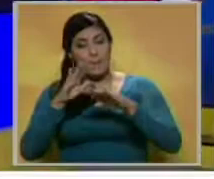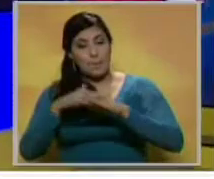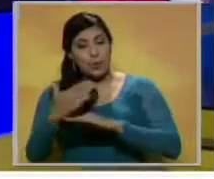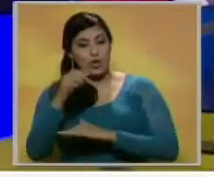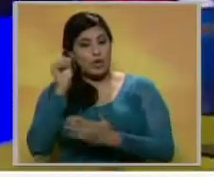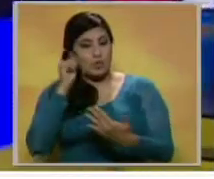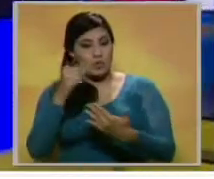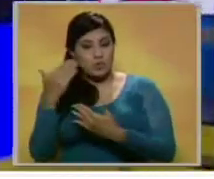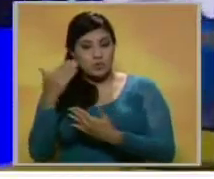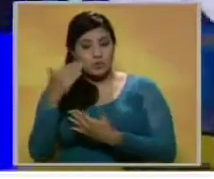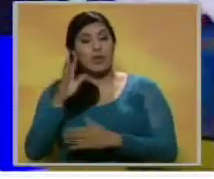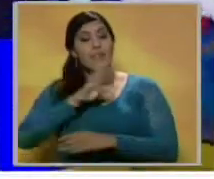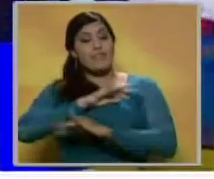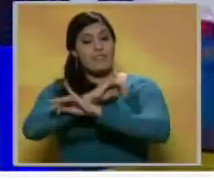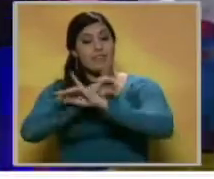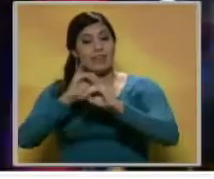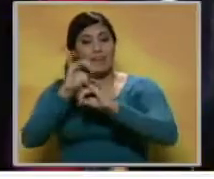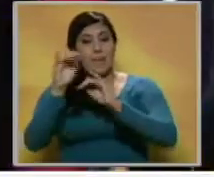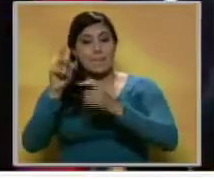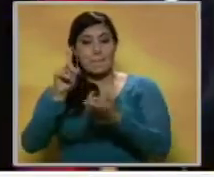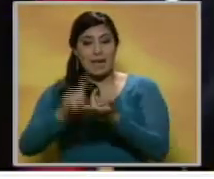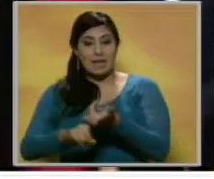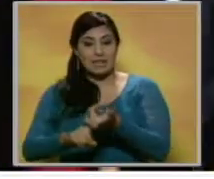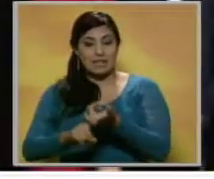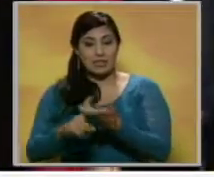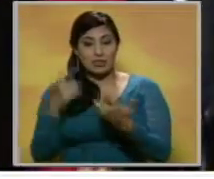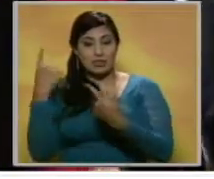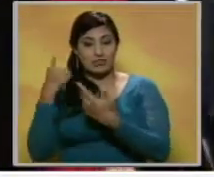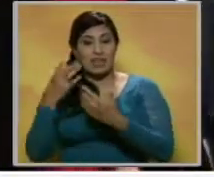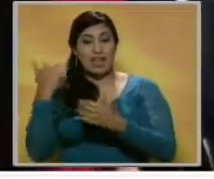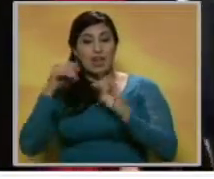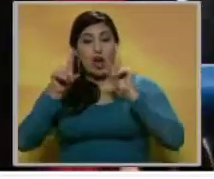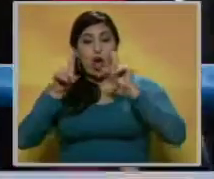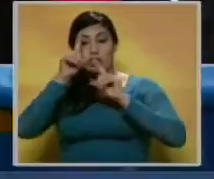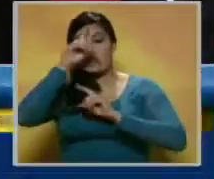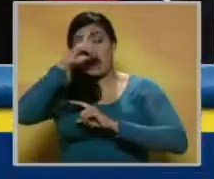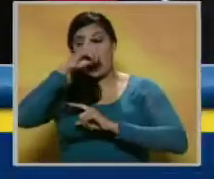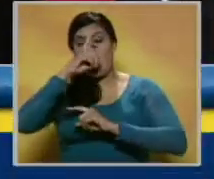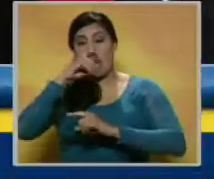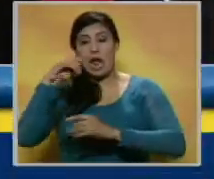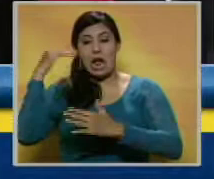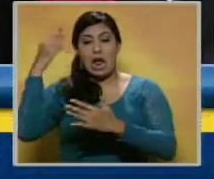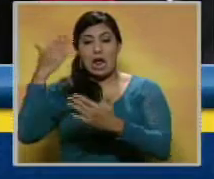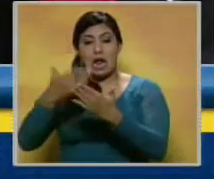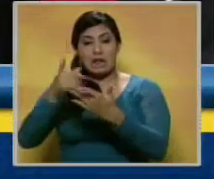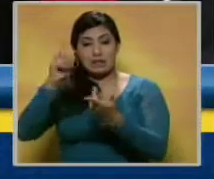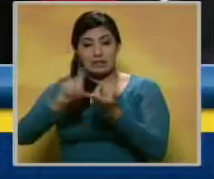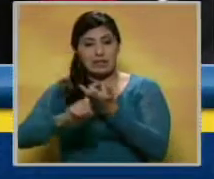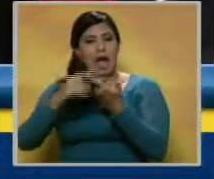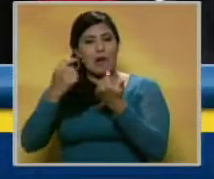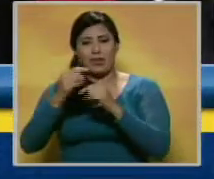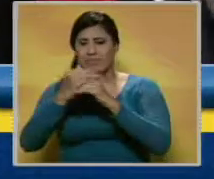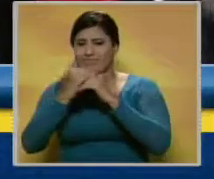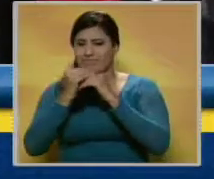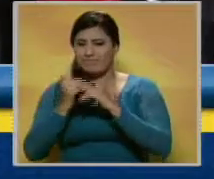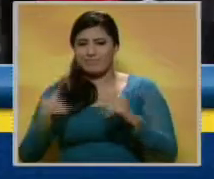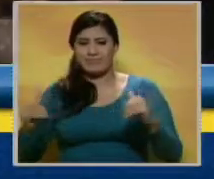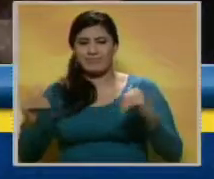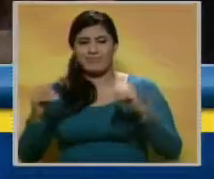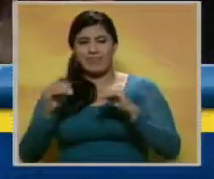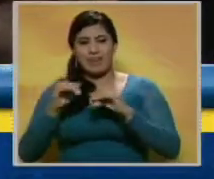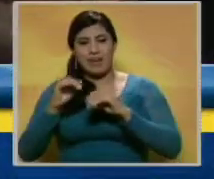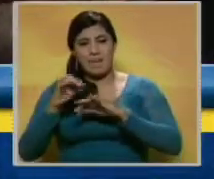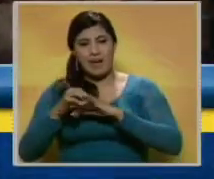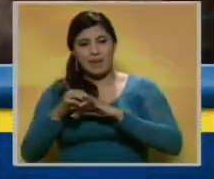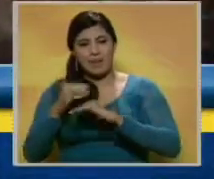Garner y Ben Affleck ponen fin a su matrimonio. Luego de tener más de 11 años juntos, la pareja ha decidido hacer formal el fin de su